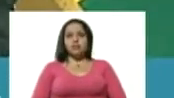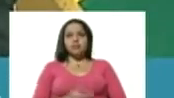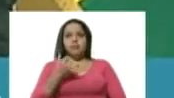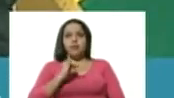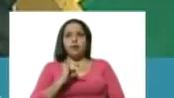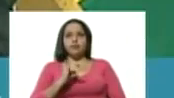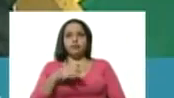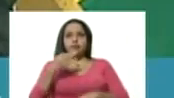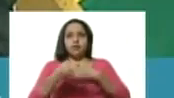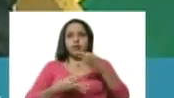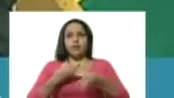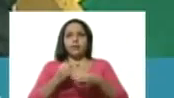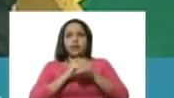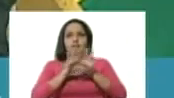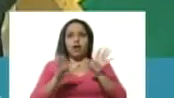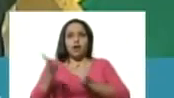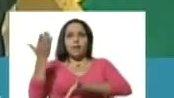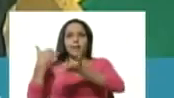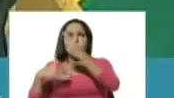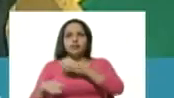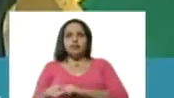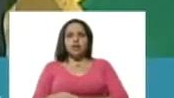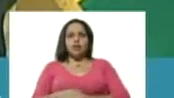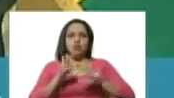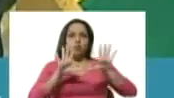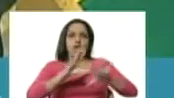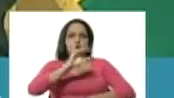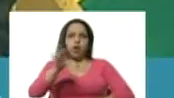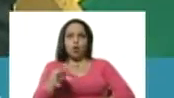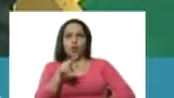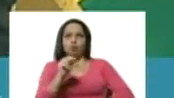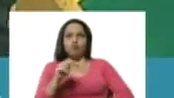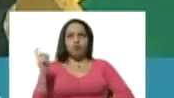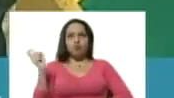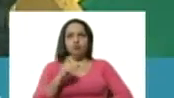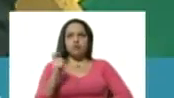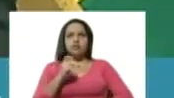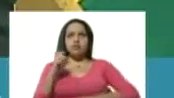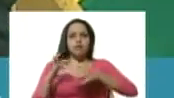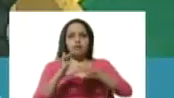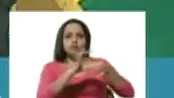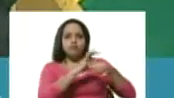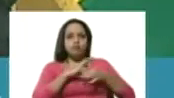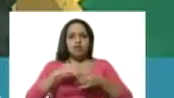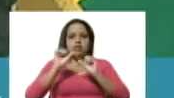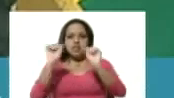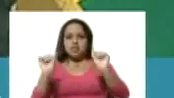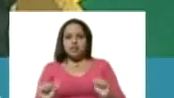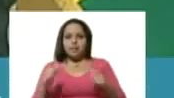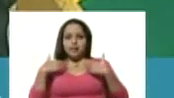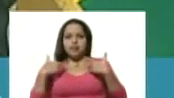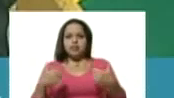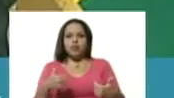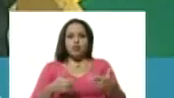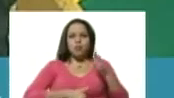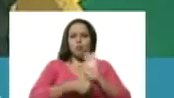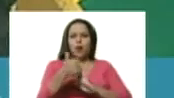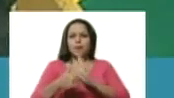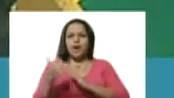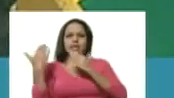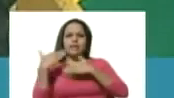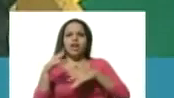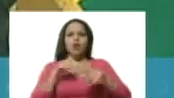detallado en su exposición el pasado 10 de junio es la necesidad de articular nuestros sistemas de salud a un máximo nivel